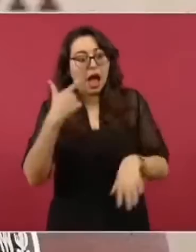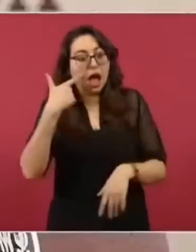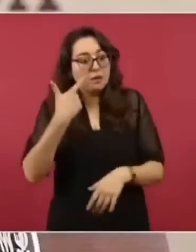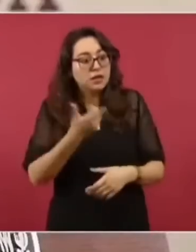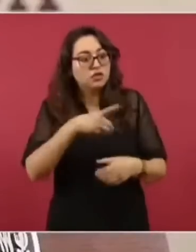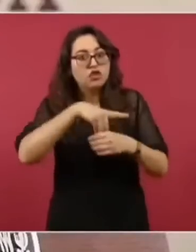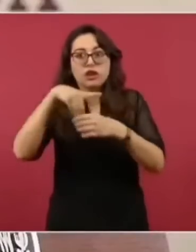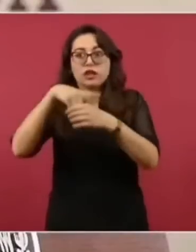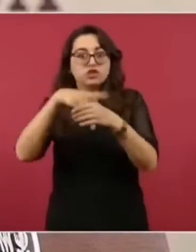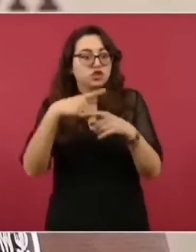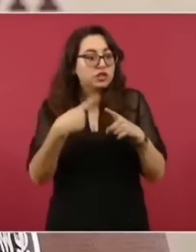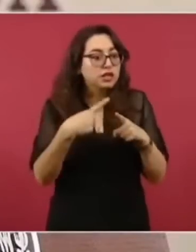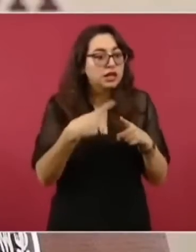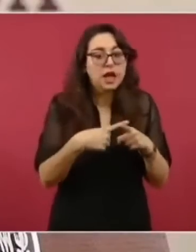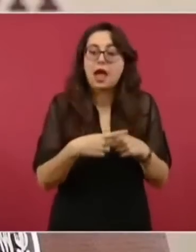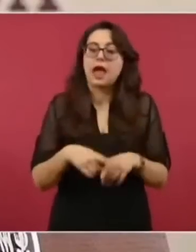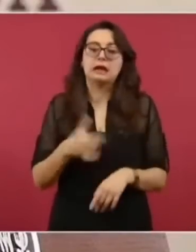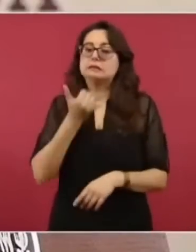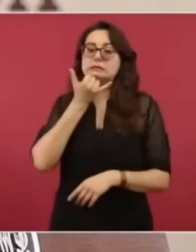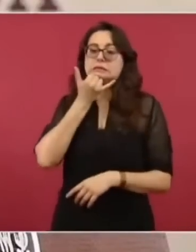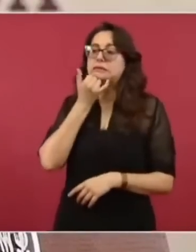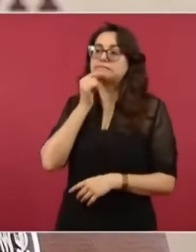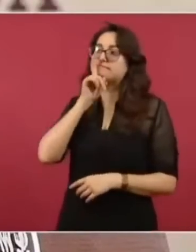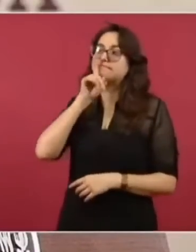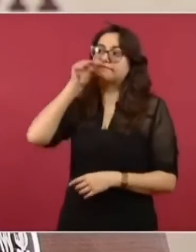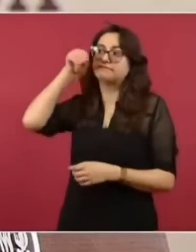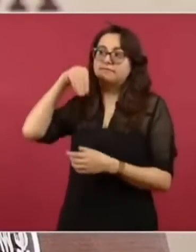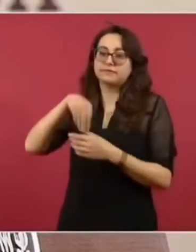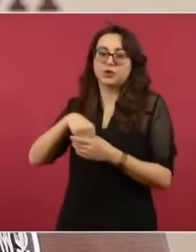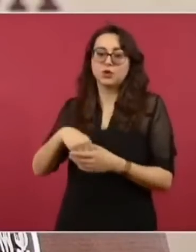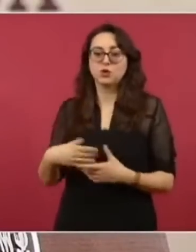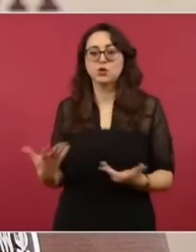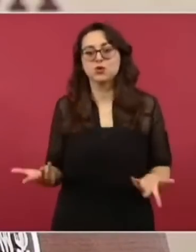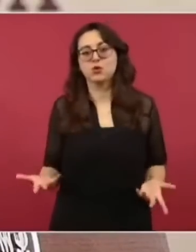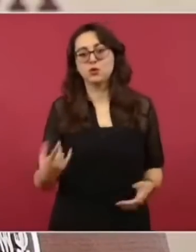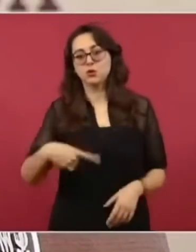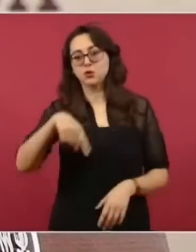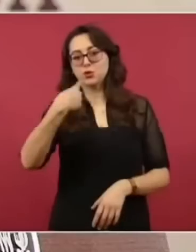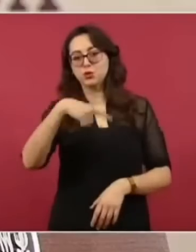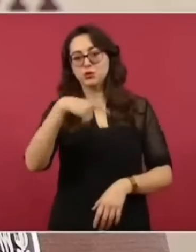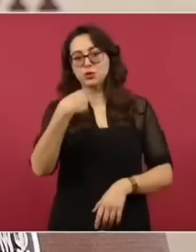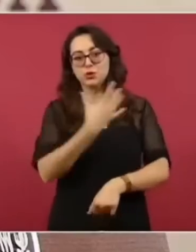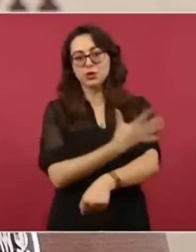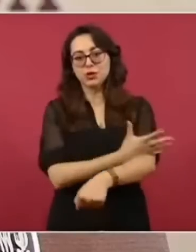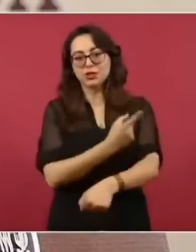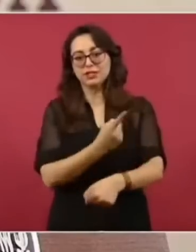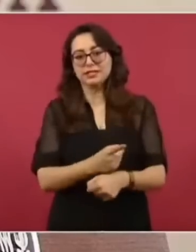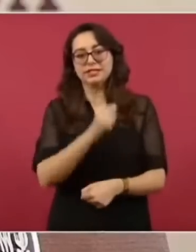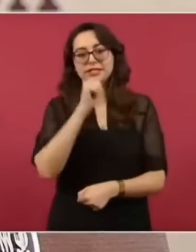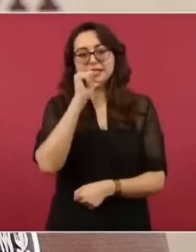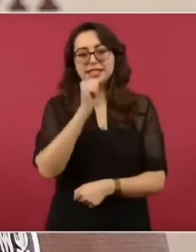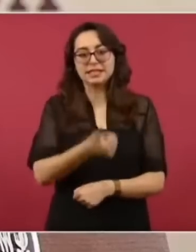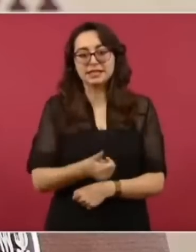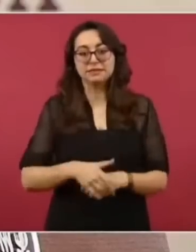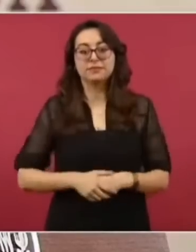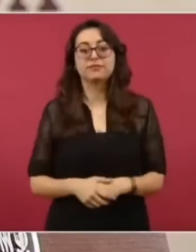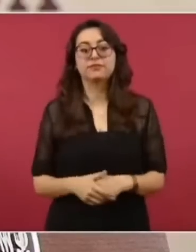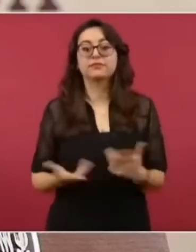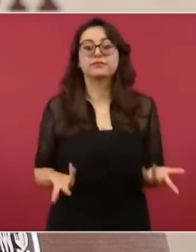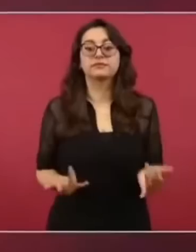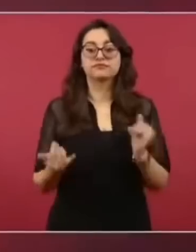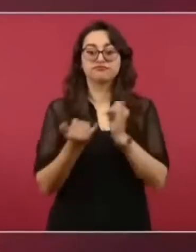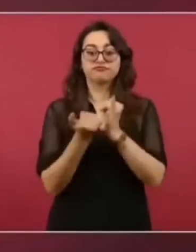sus donantes. Aunque en otra pestaña podemos ver lo que llaman aliados internacionales, que en realidad pues, sí son